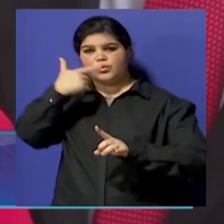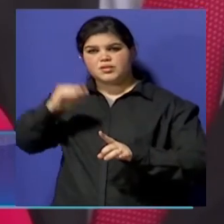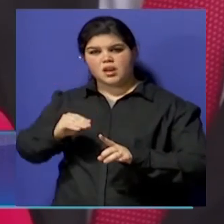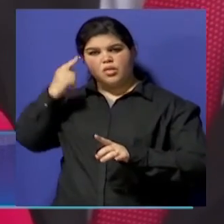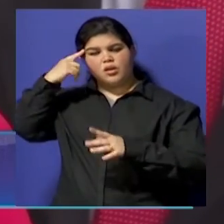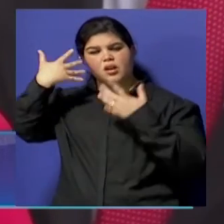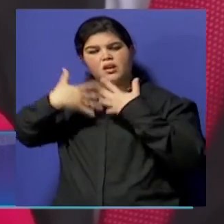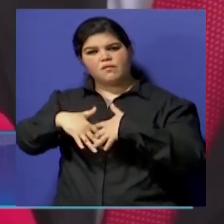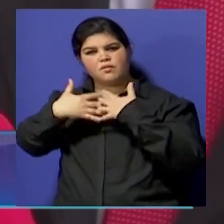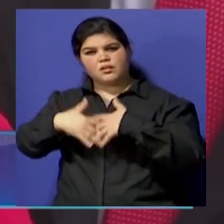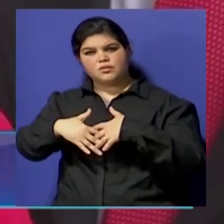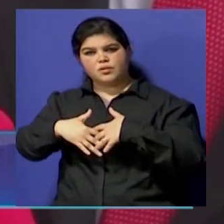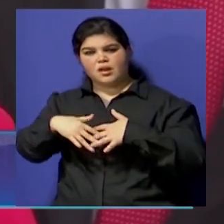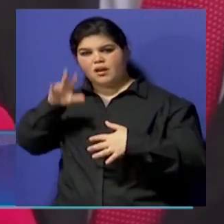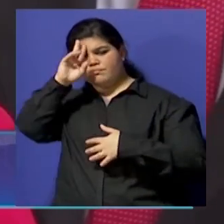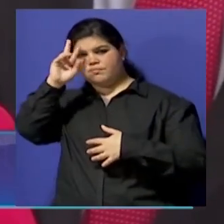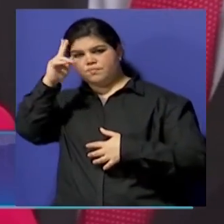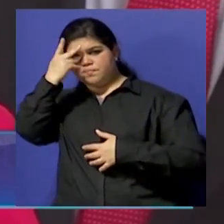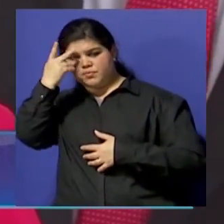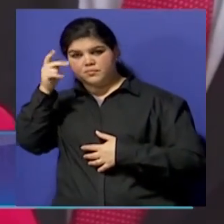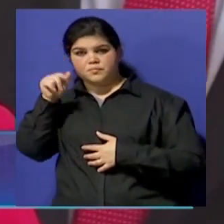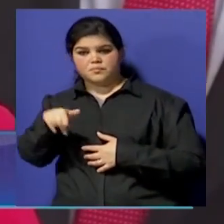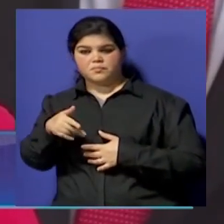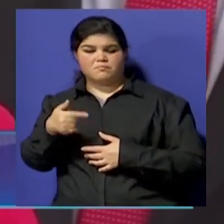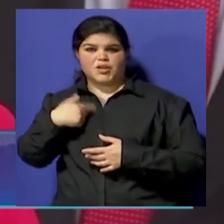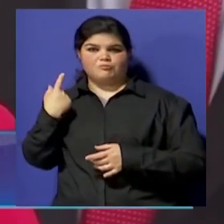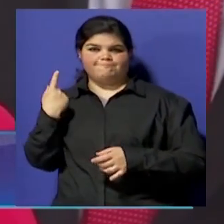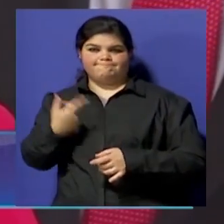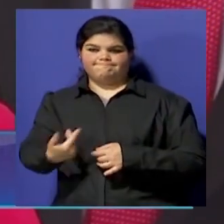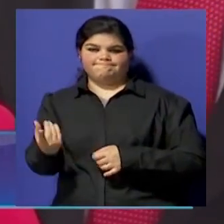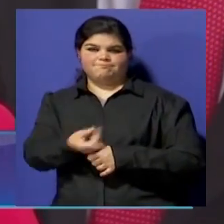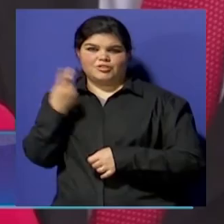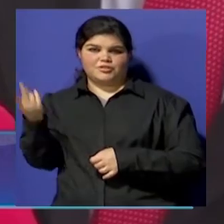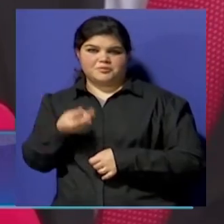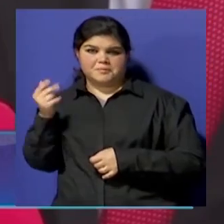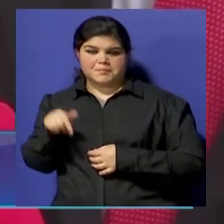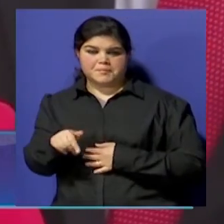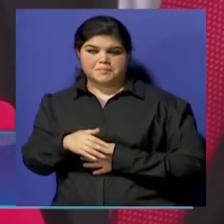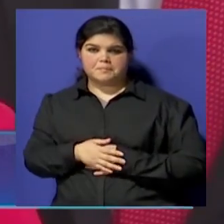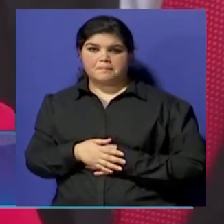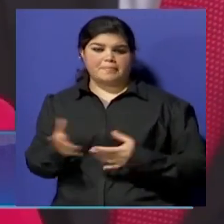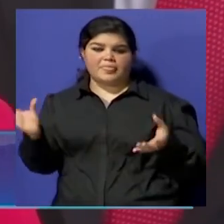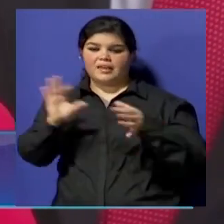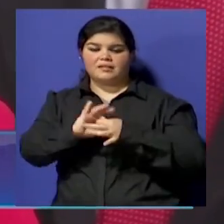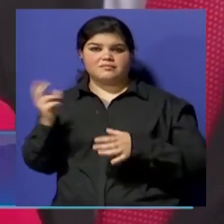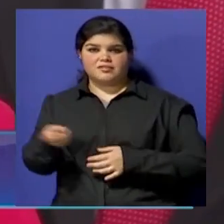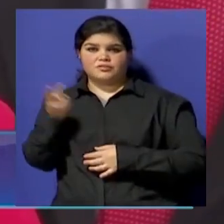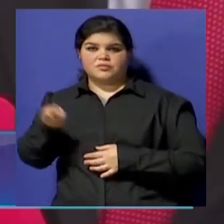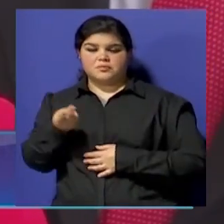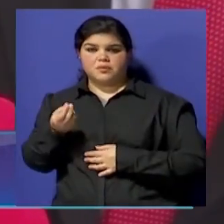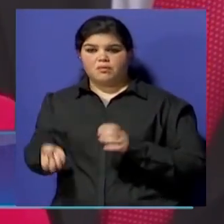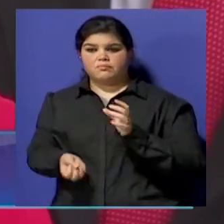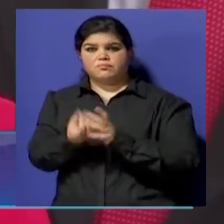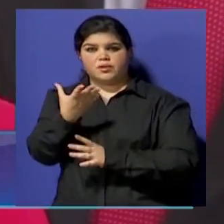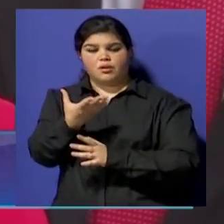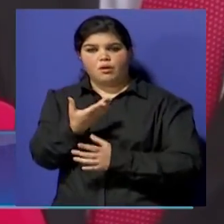recapacitar y ver, pero no funcionó la alianza y no funcionó el sostenimiento político. Y el